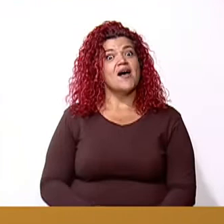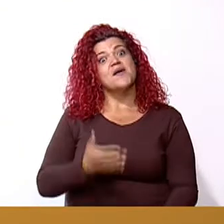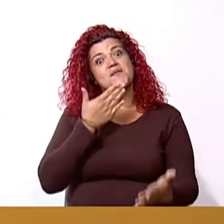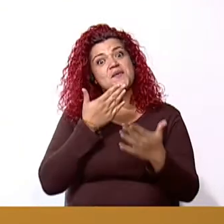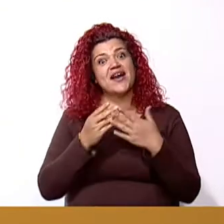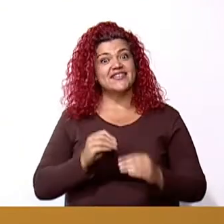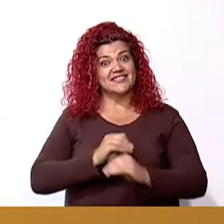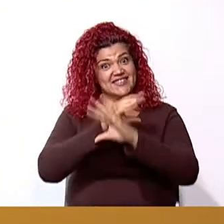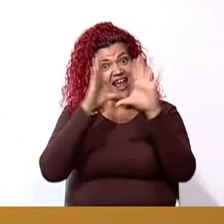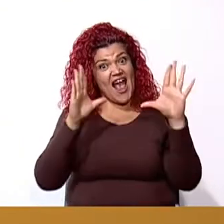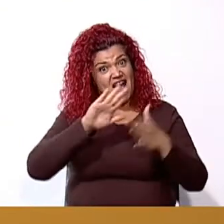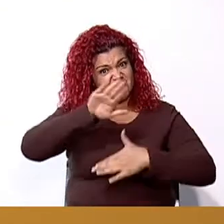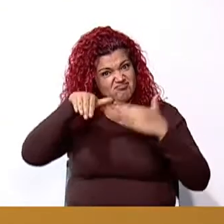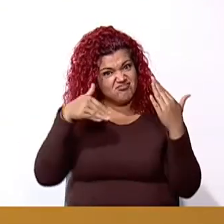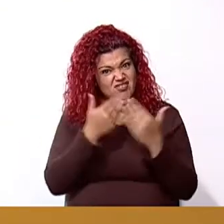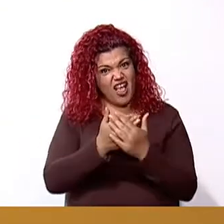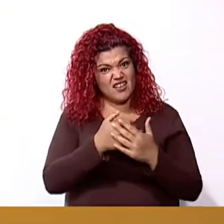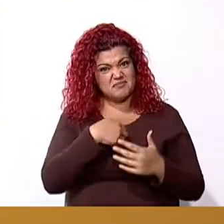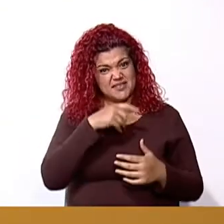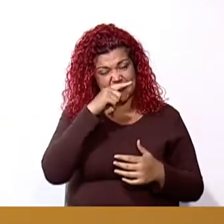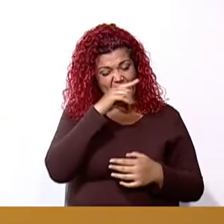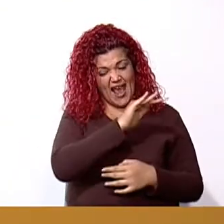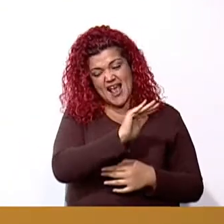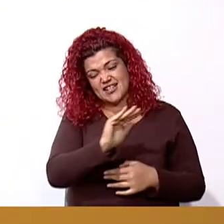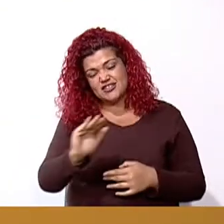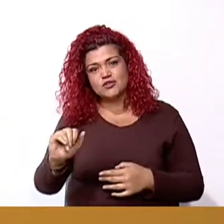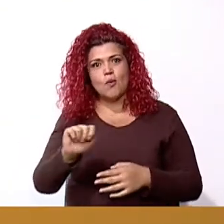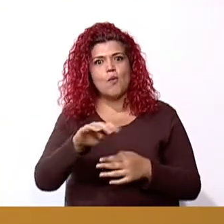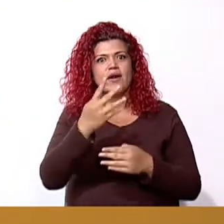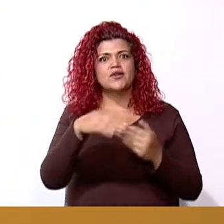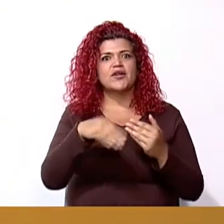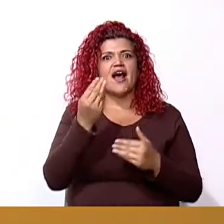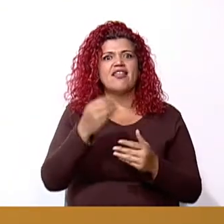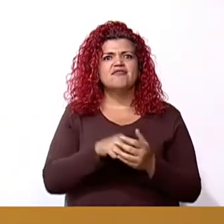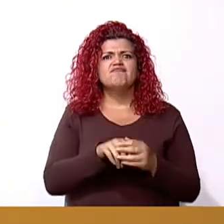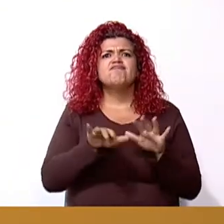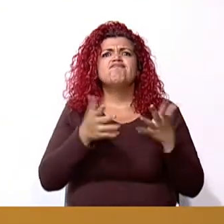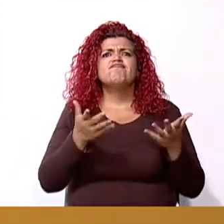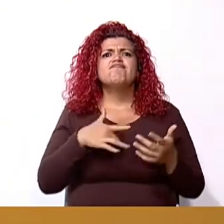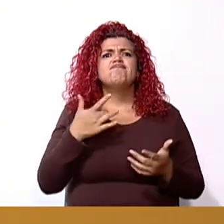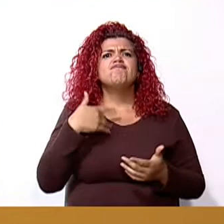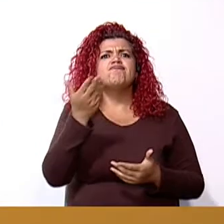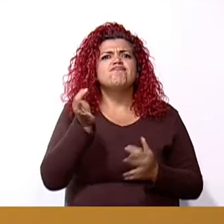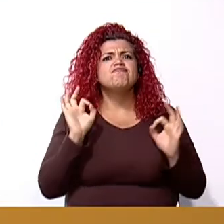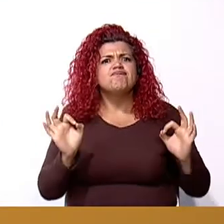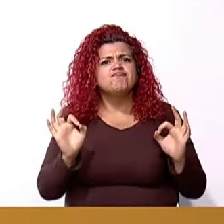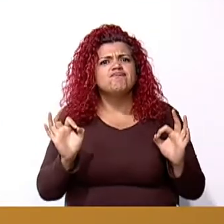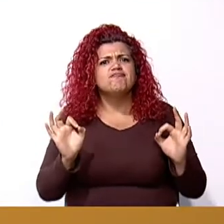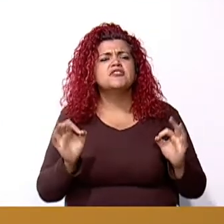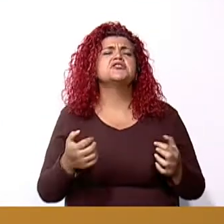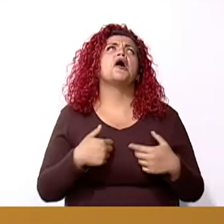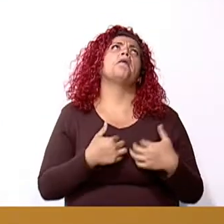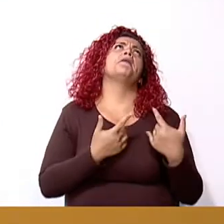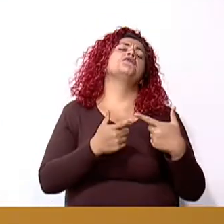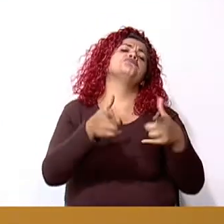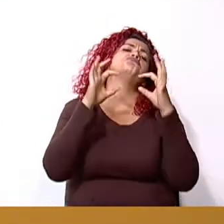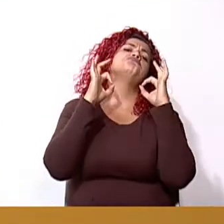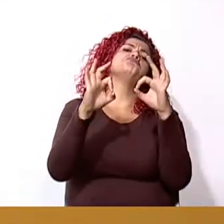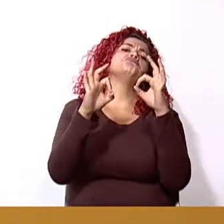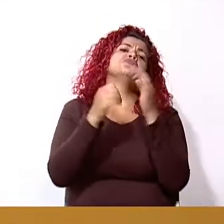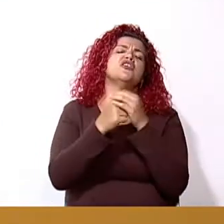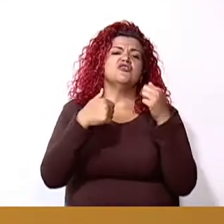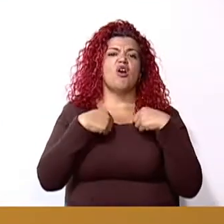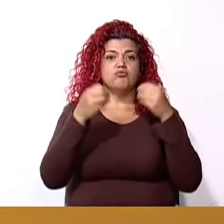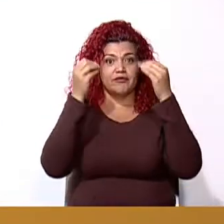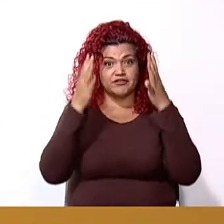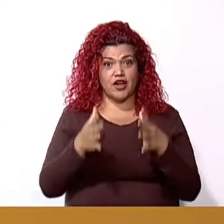Buenos días a todos mis niños y niñas de cuarto grado. ¿Cómo les ha ido? Espero que estén muy bien. Soy